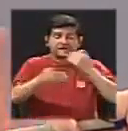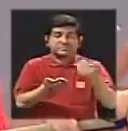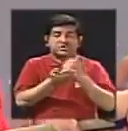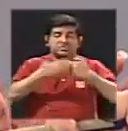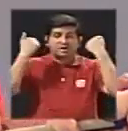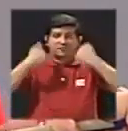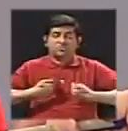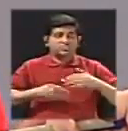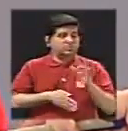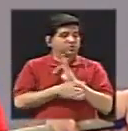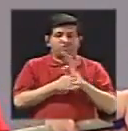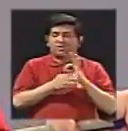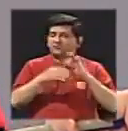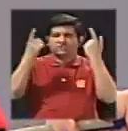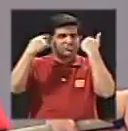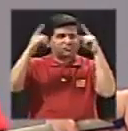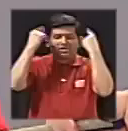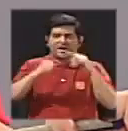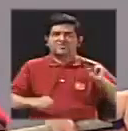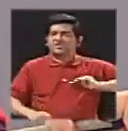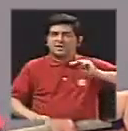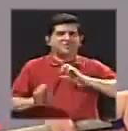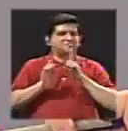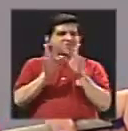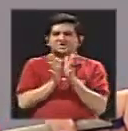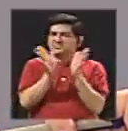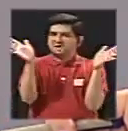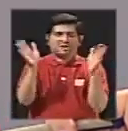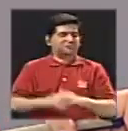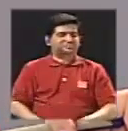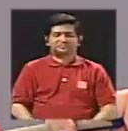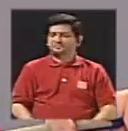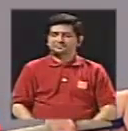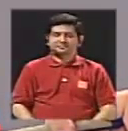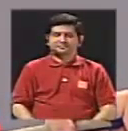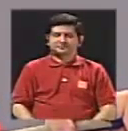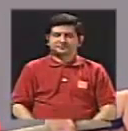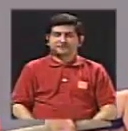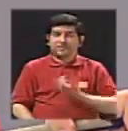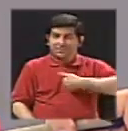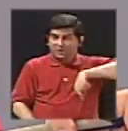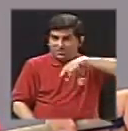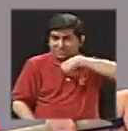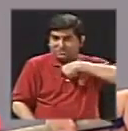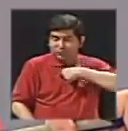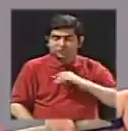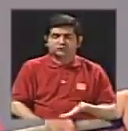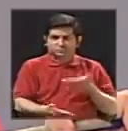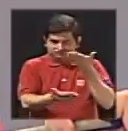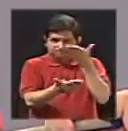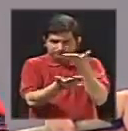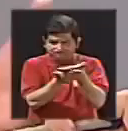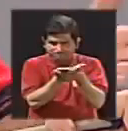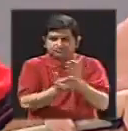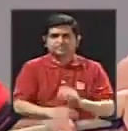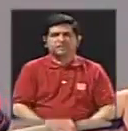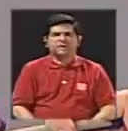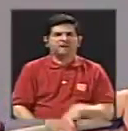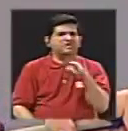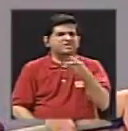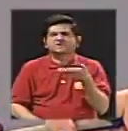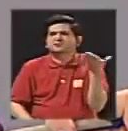nunca ha funcionado efectivamente. Esa es la verdad. Entonces resulta que nosotros llegamos y planteamos, bueno, ¿y cómo